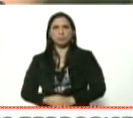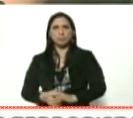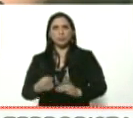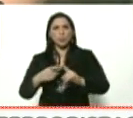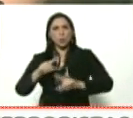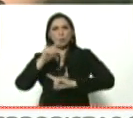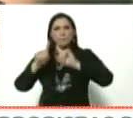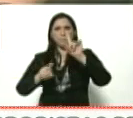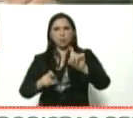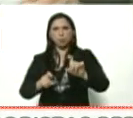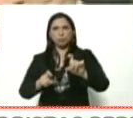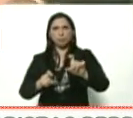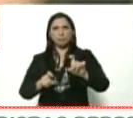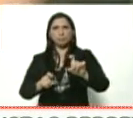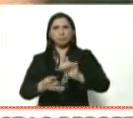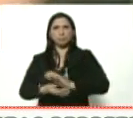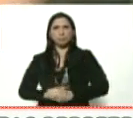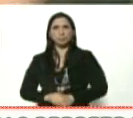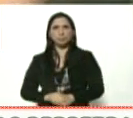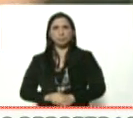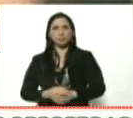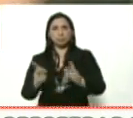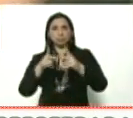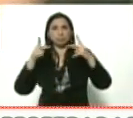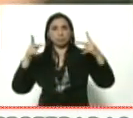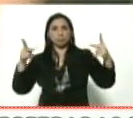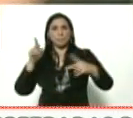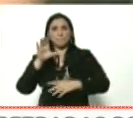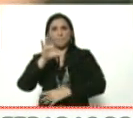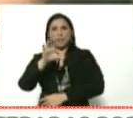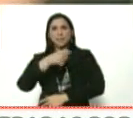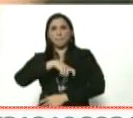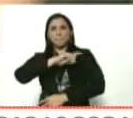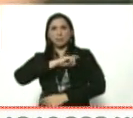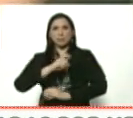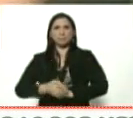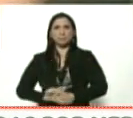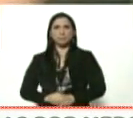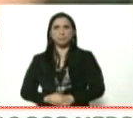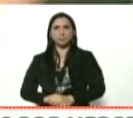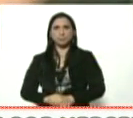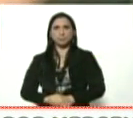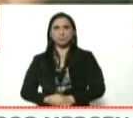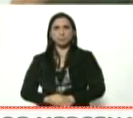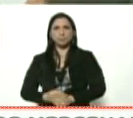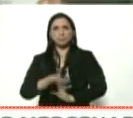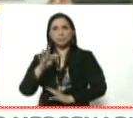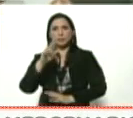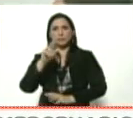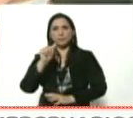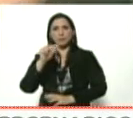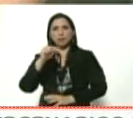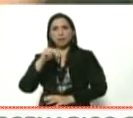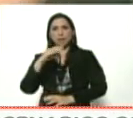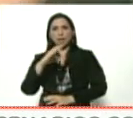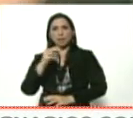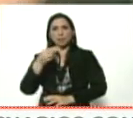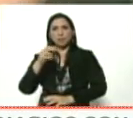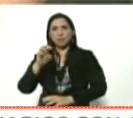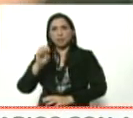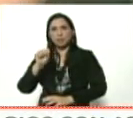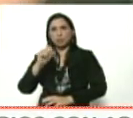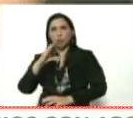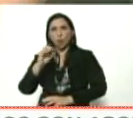Próxima pregunta, del diario El País de España, Francesco Maneto.